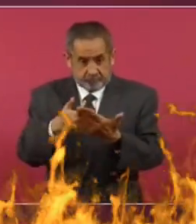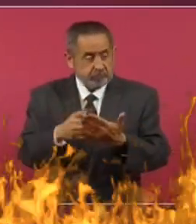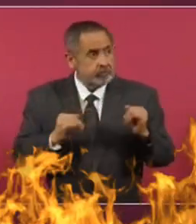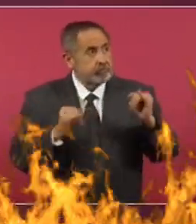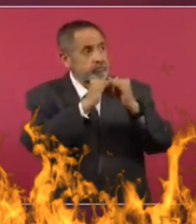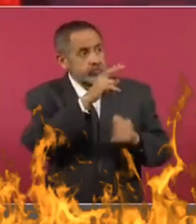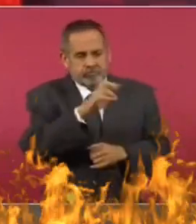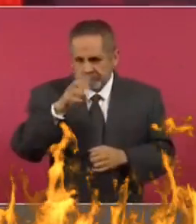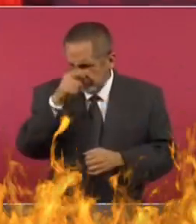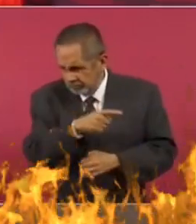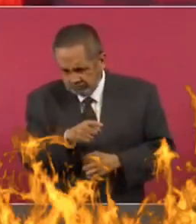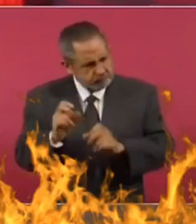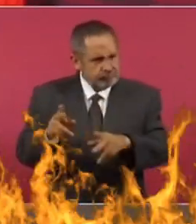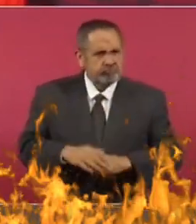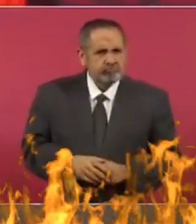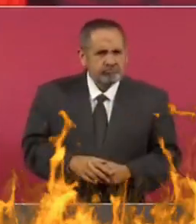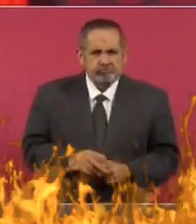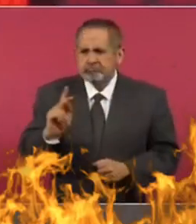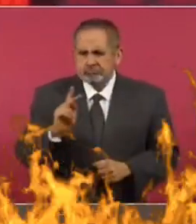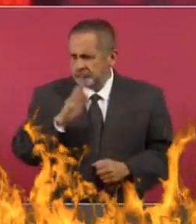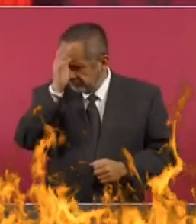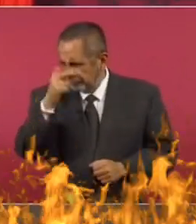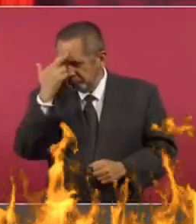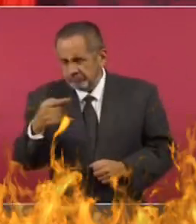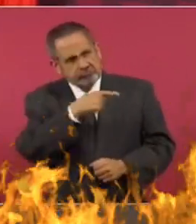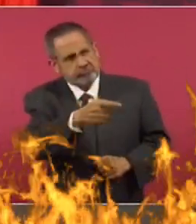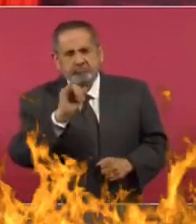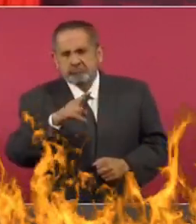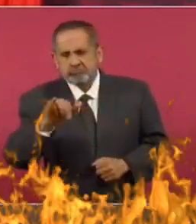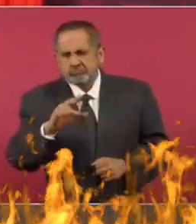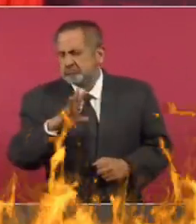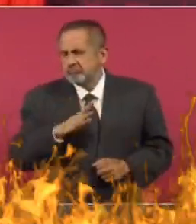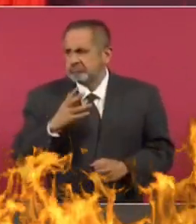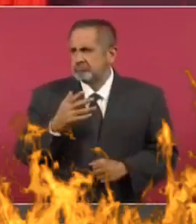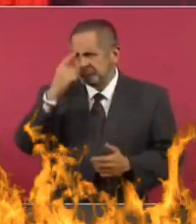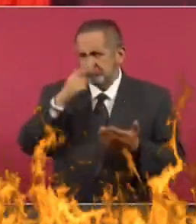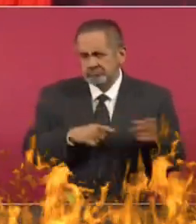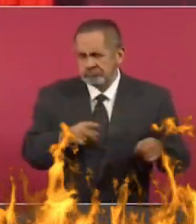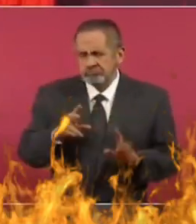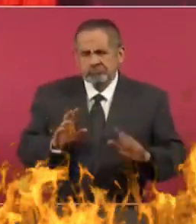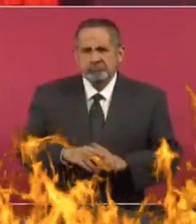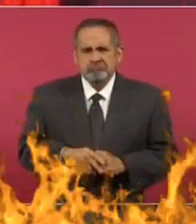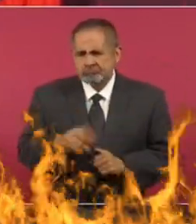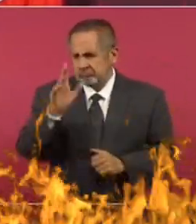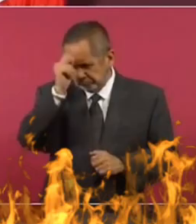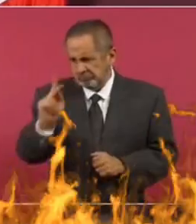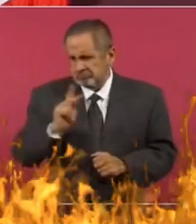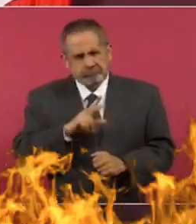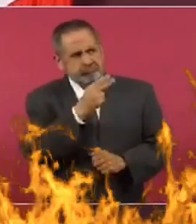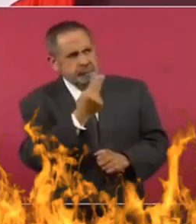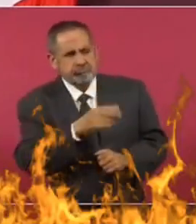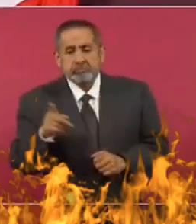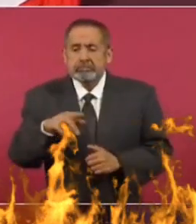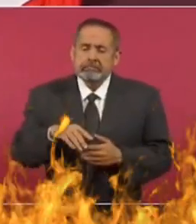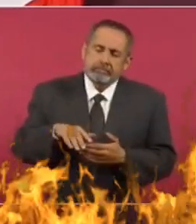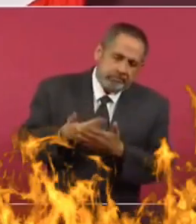instituto, les diría que coincidimos con esa postura y que no